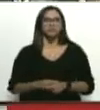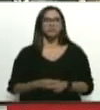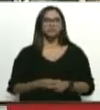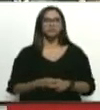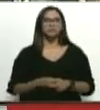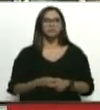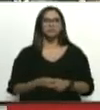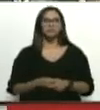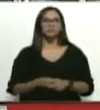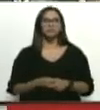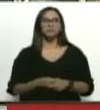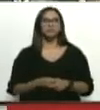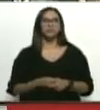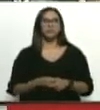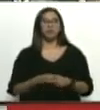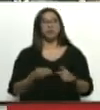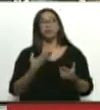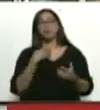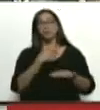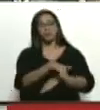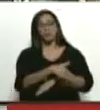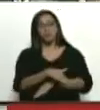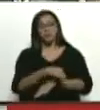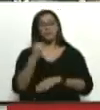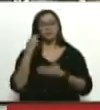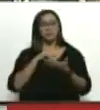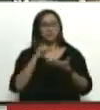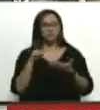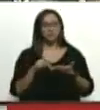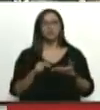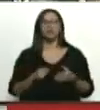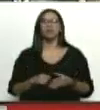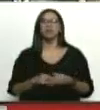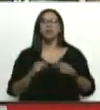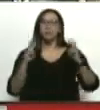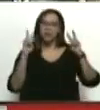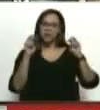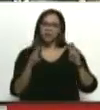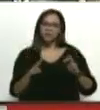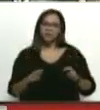decirlo. Por eso, vamos a la calle, la Asamblea Nacional, vamos a revisar